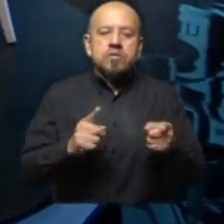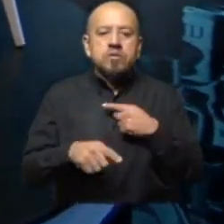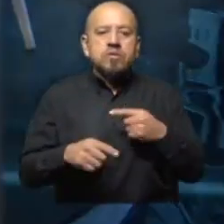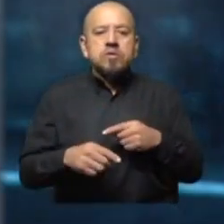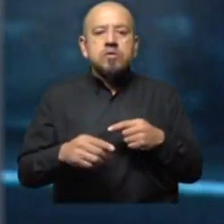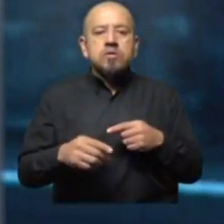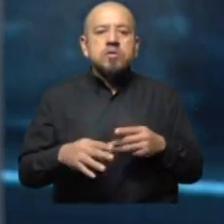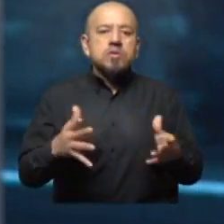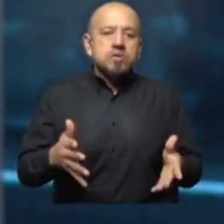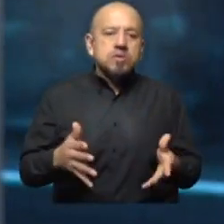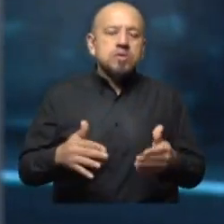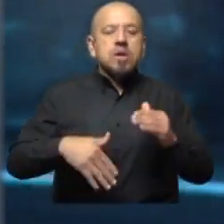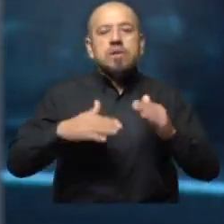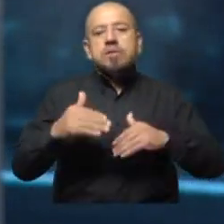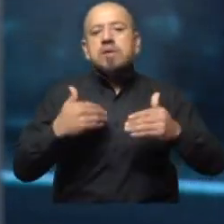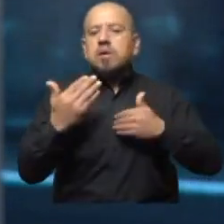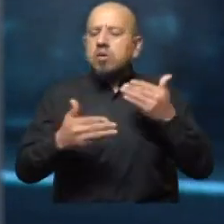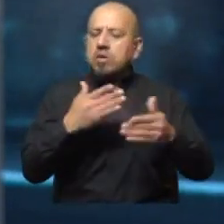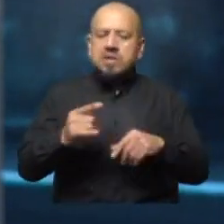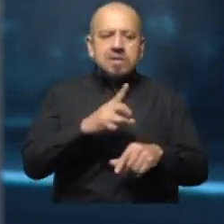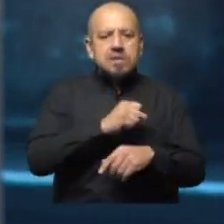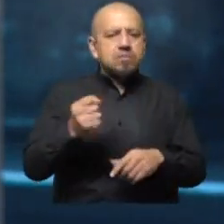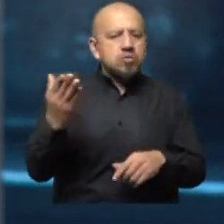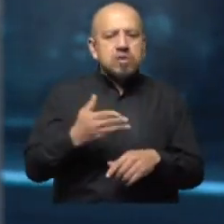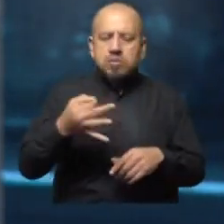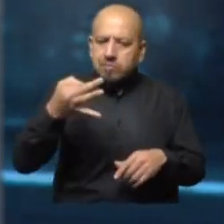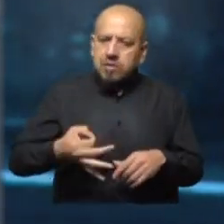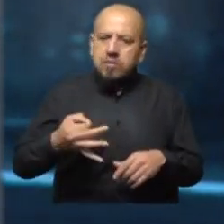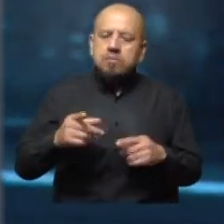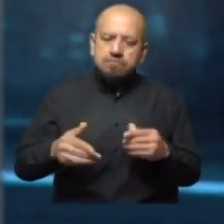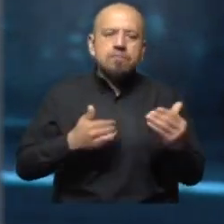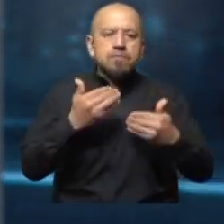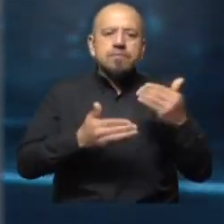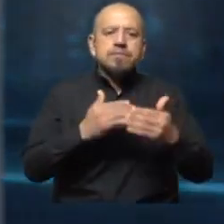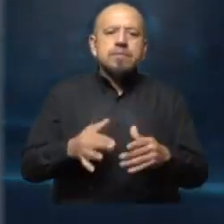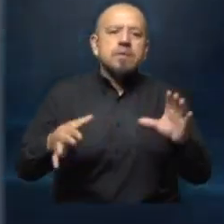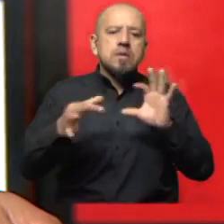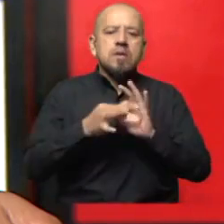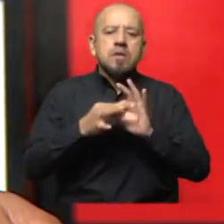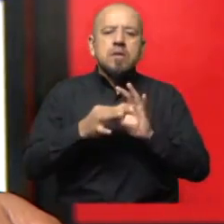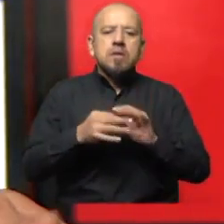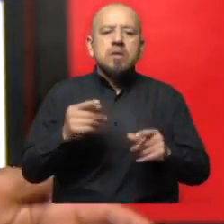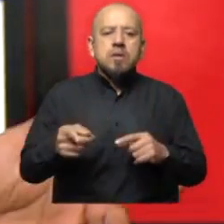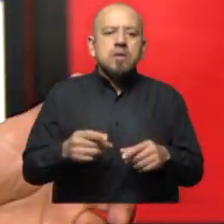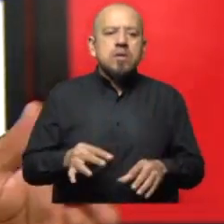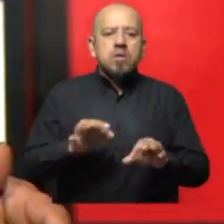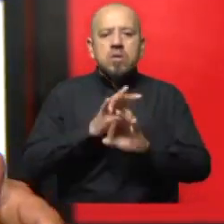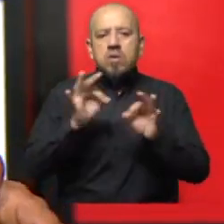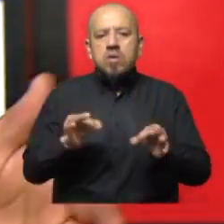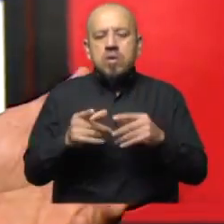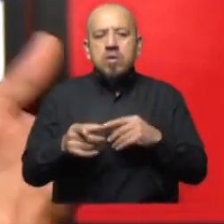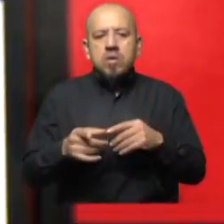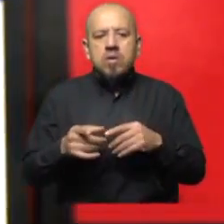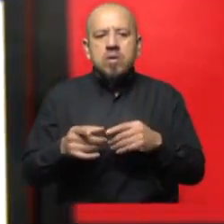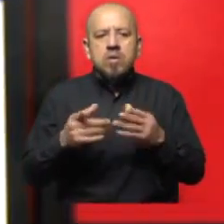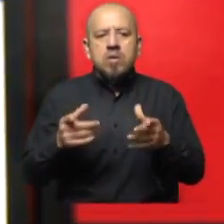genuino tarde o temprano tiene tienen si vas a conectar con alguien o con cdc bueno o si no